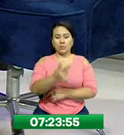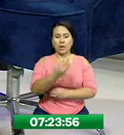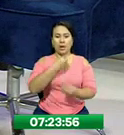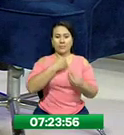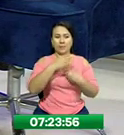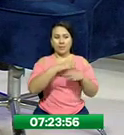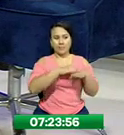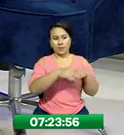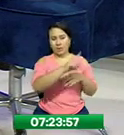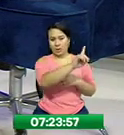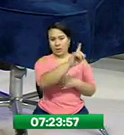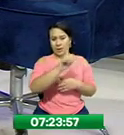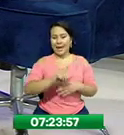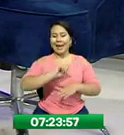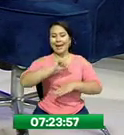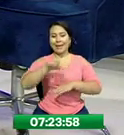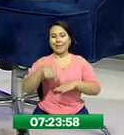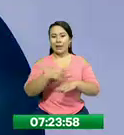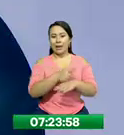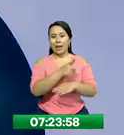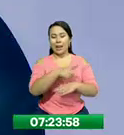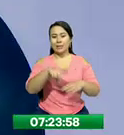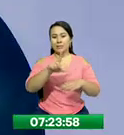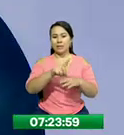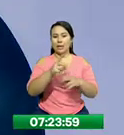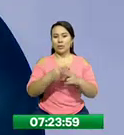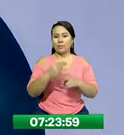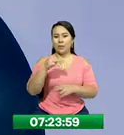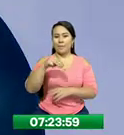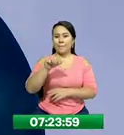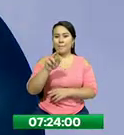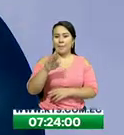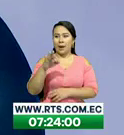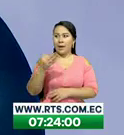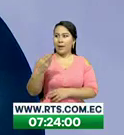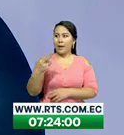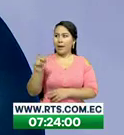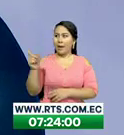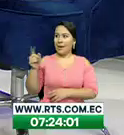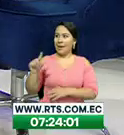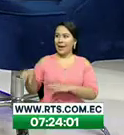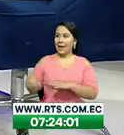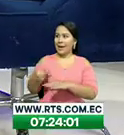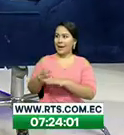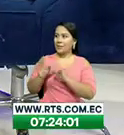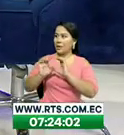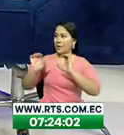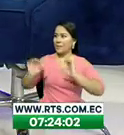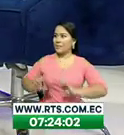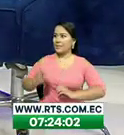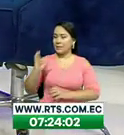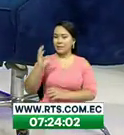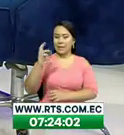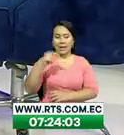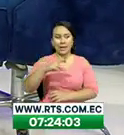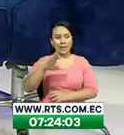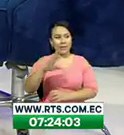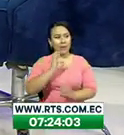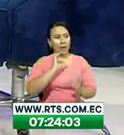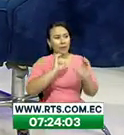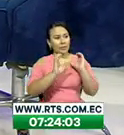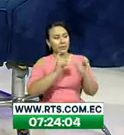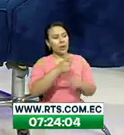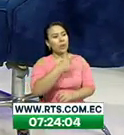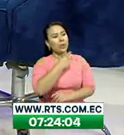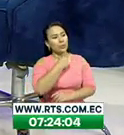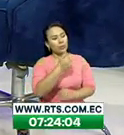hemos invitado esta mañana a la licenciada Marta Moncayo, gerente de la Corporación Nacional de Telecomunicaciones. Licenciada, qué